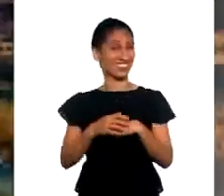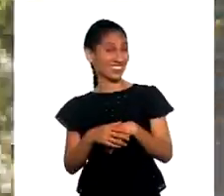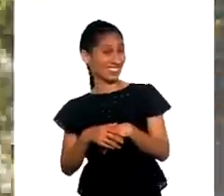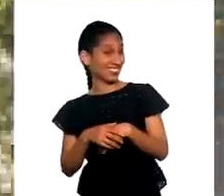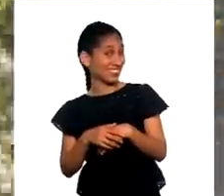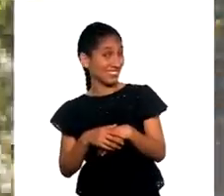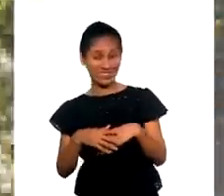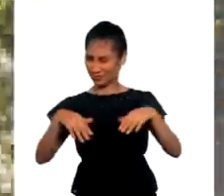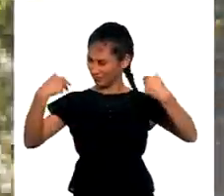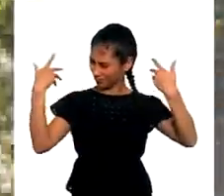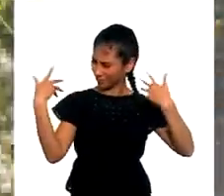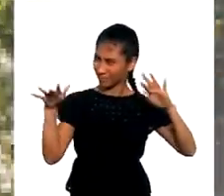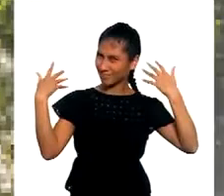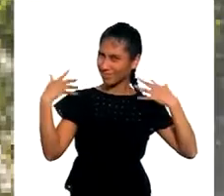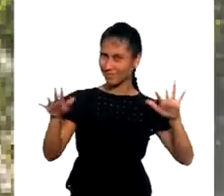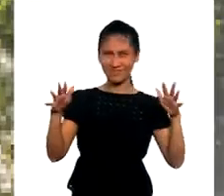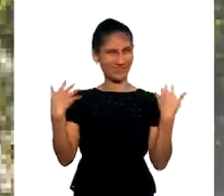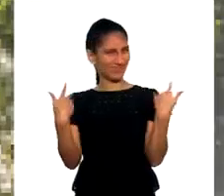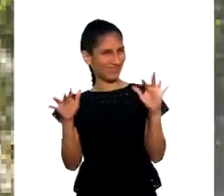el este